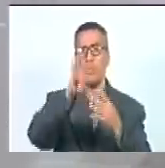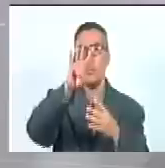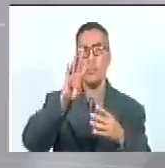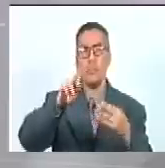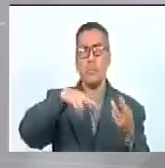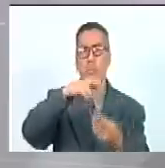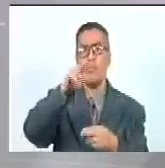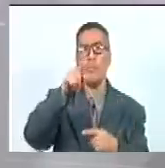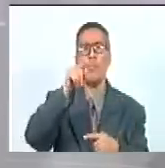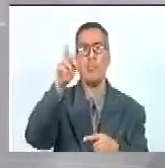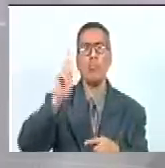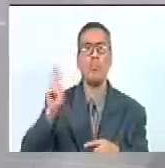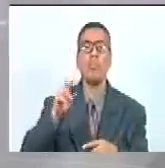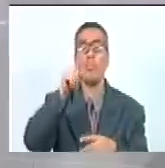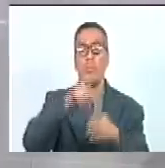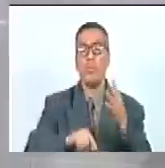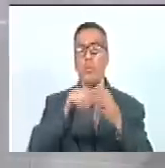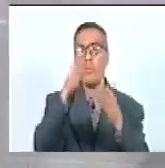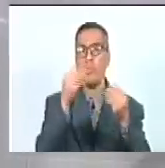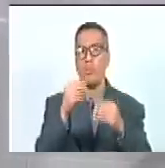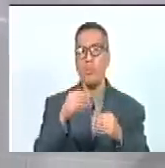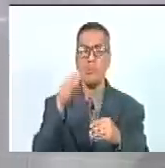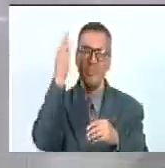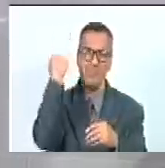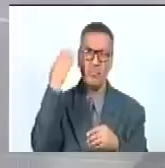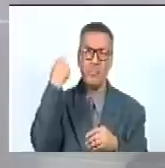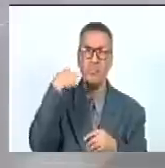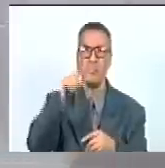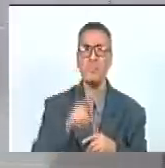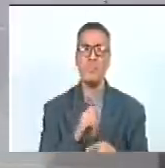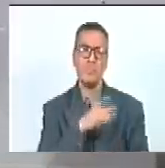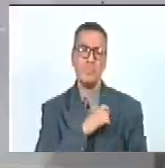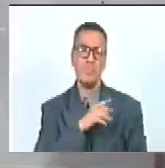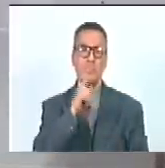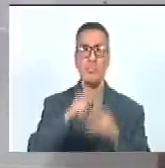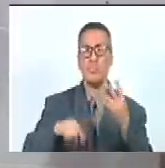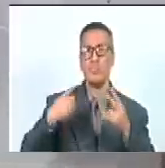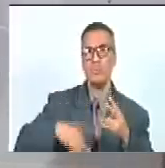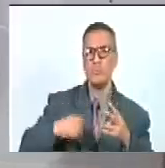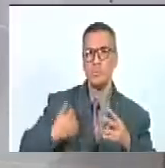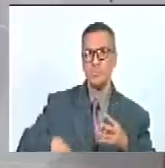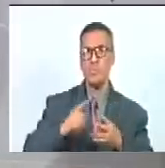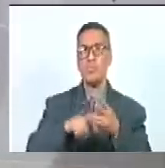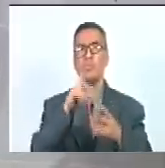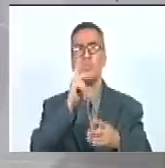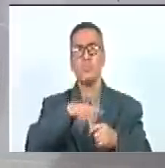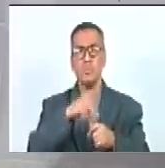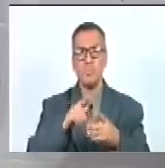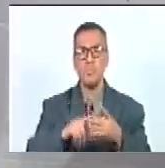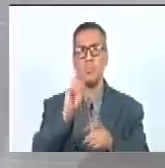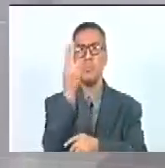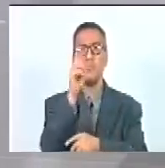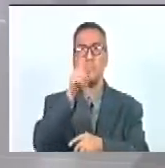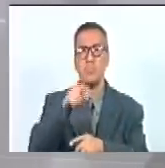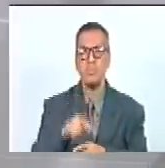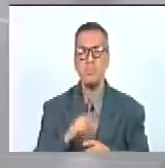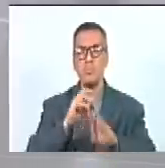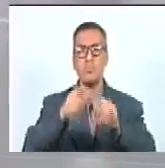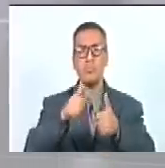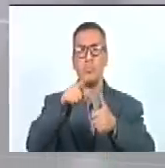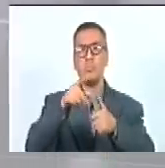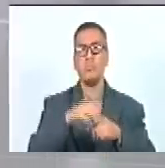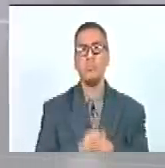República. Fue desaparecido mucho antes de que en Chile, de que en Argentina, de que en Paraguay, de que en Uruguay se